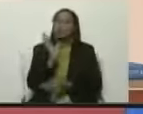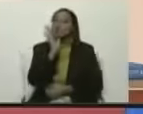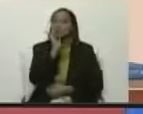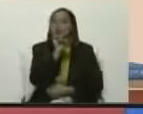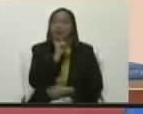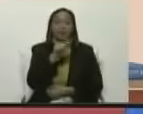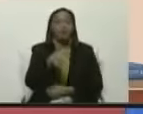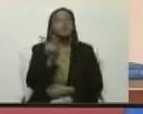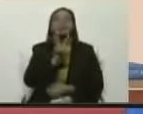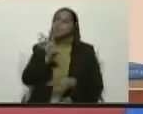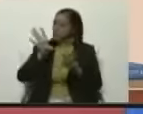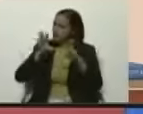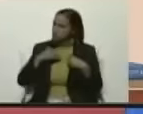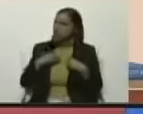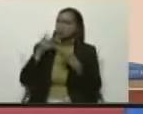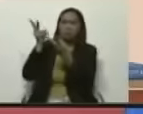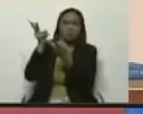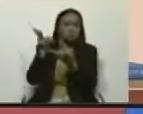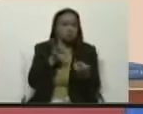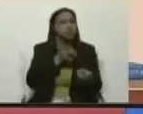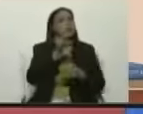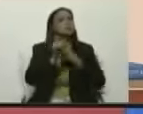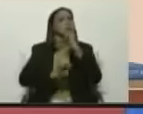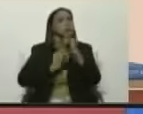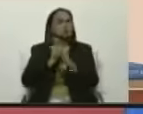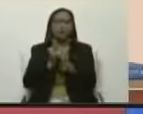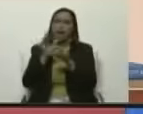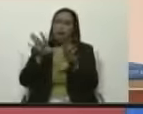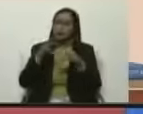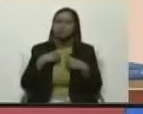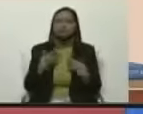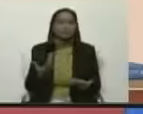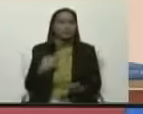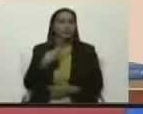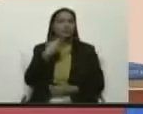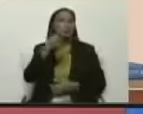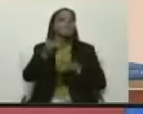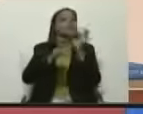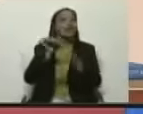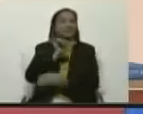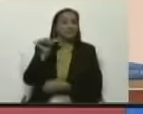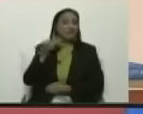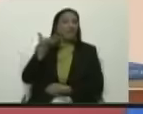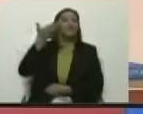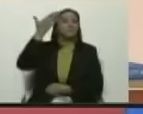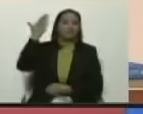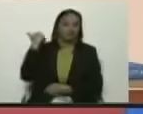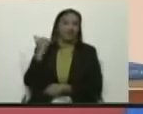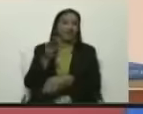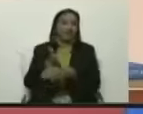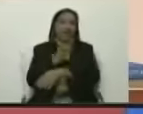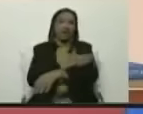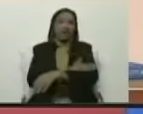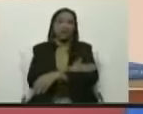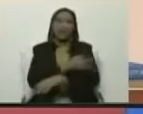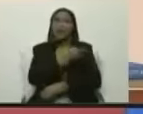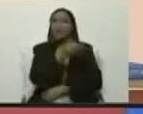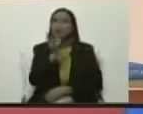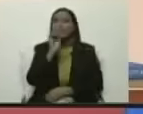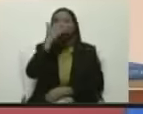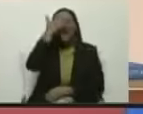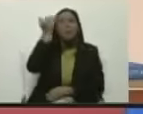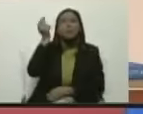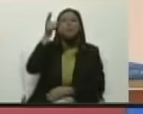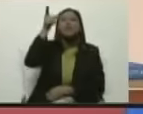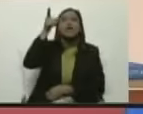como Venezuela. Por eso yo lo dije creo que la semana pasada o anterior, olvídense elecciones en Estados Unidos,